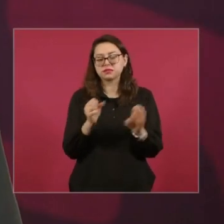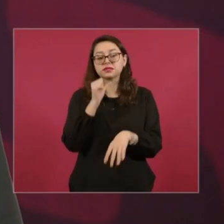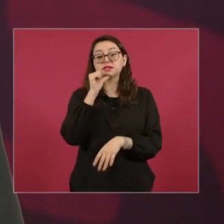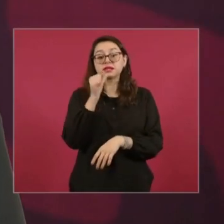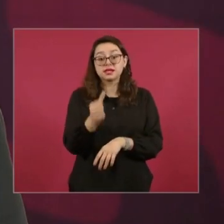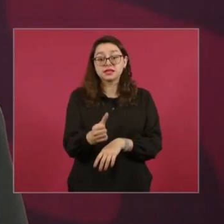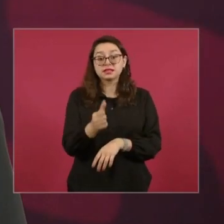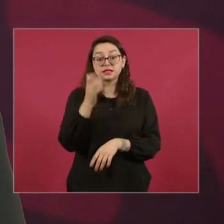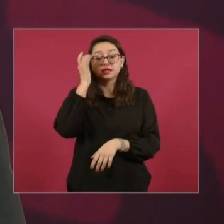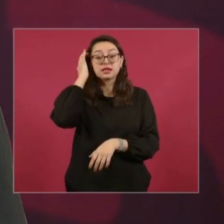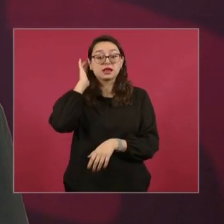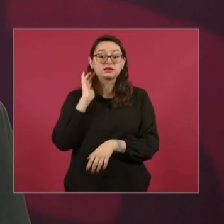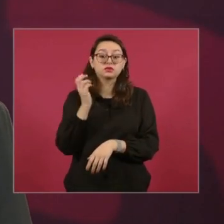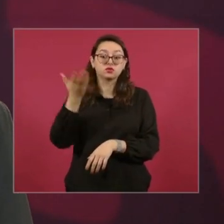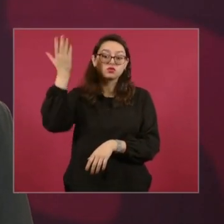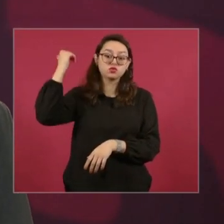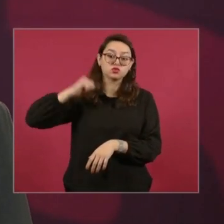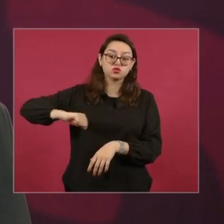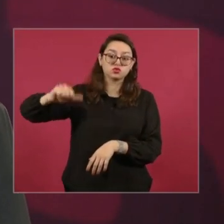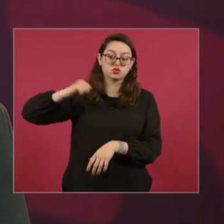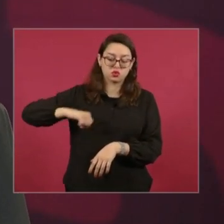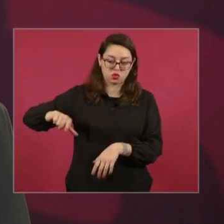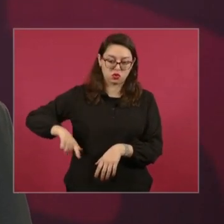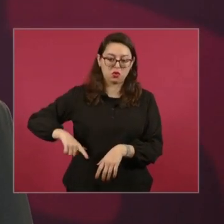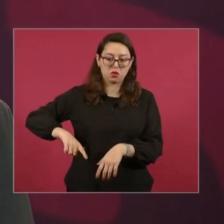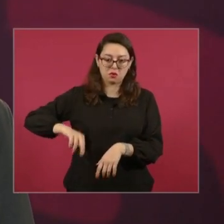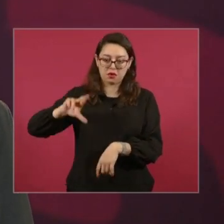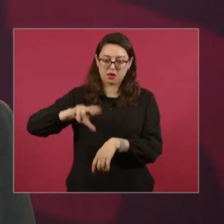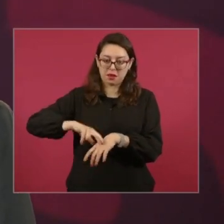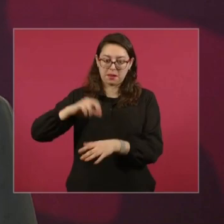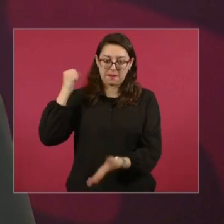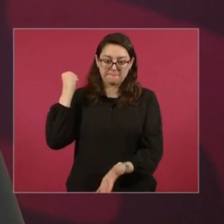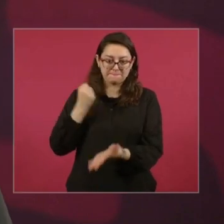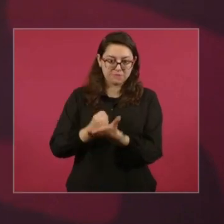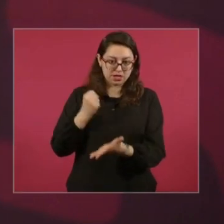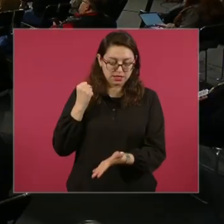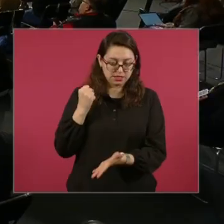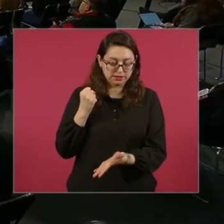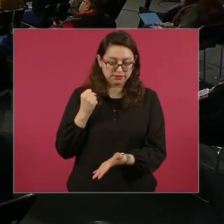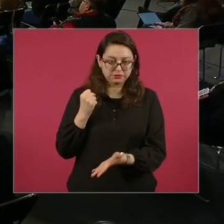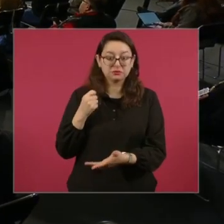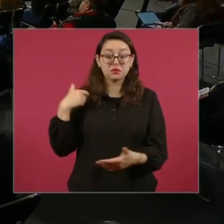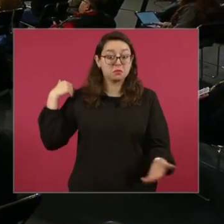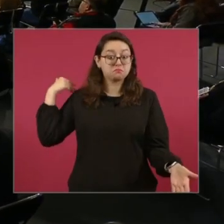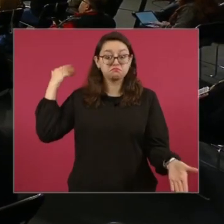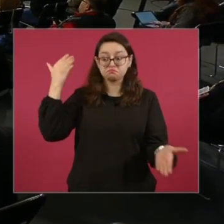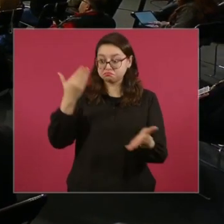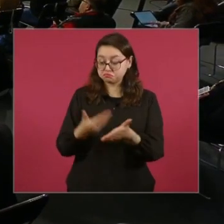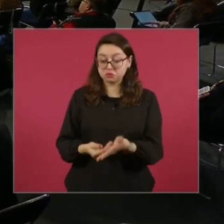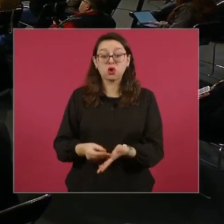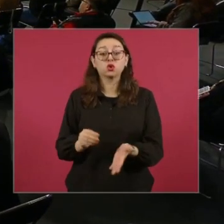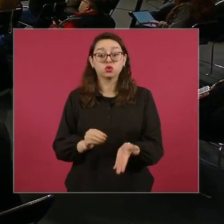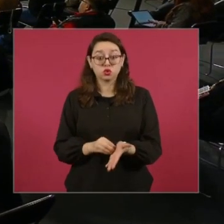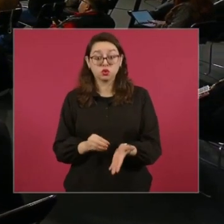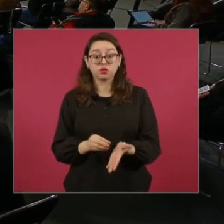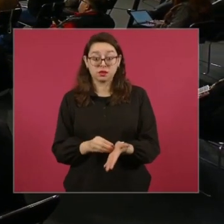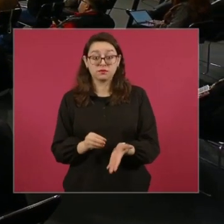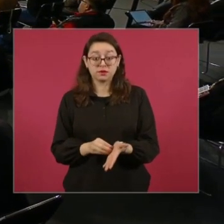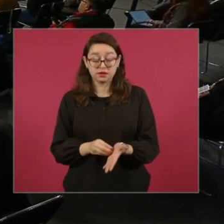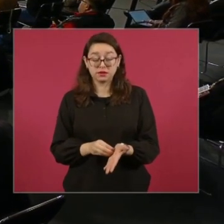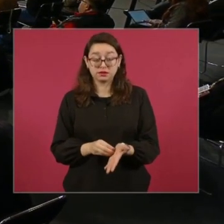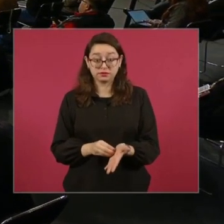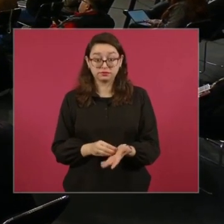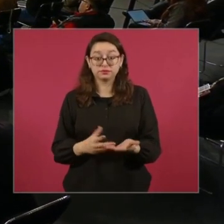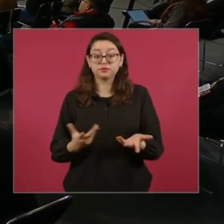Eso fue lo que decretó en aquel entonces. Como llegó después un presidente